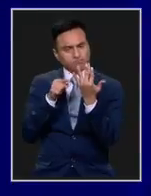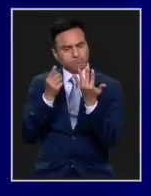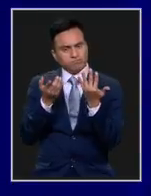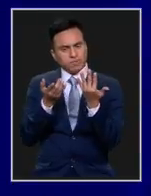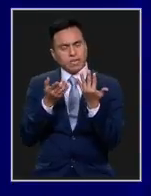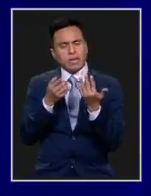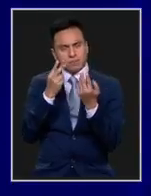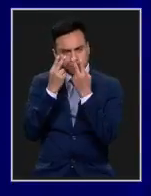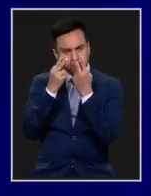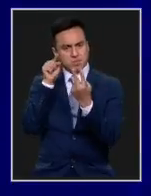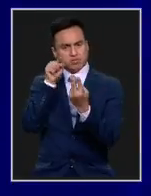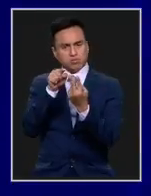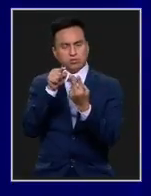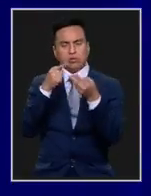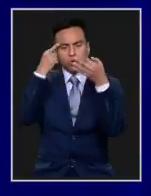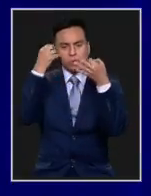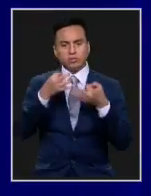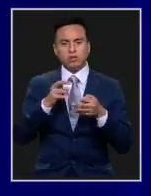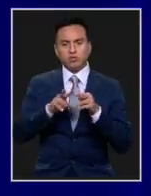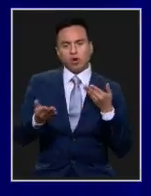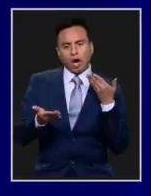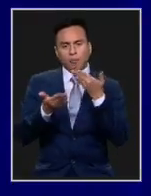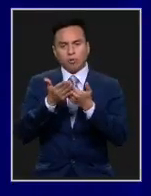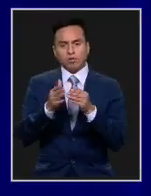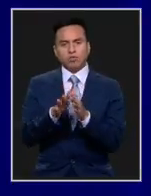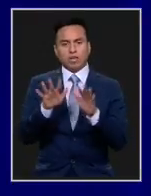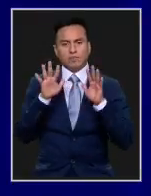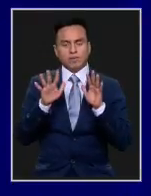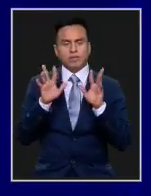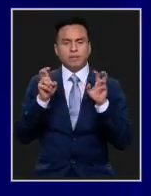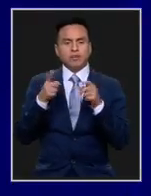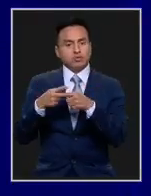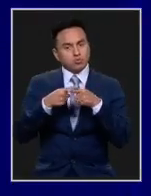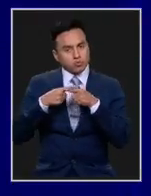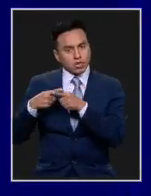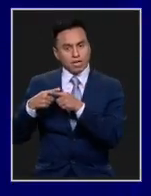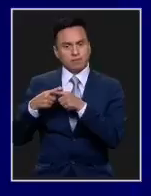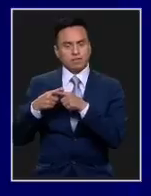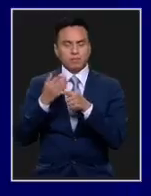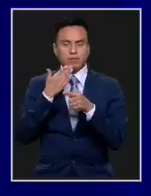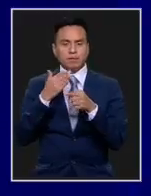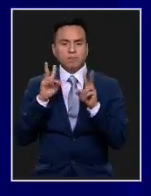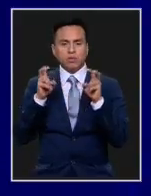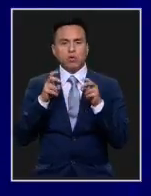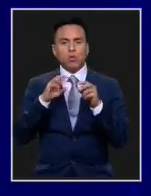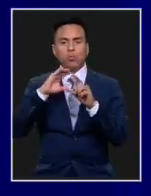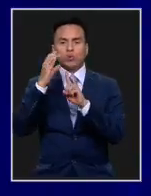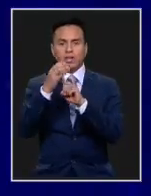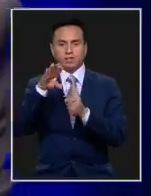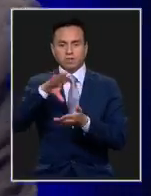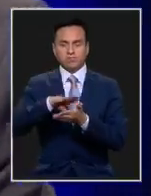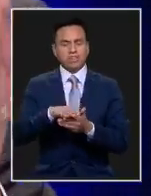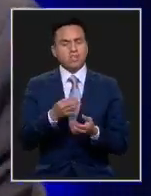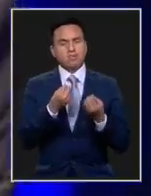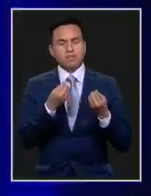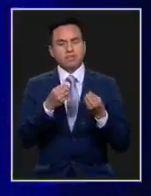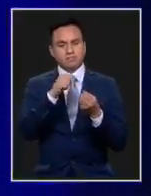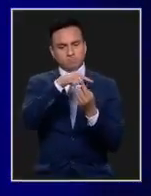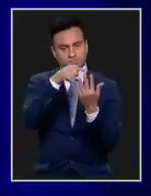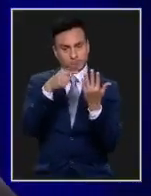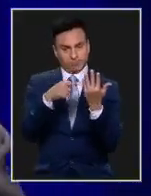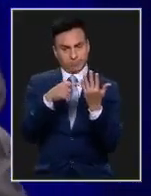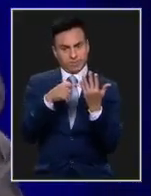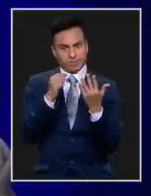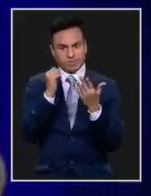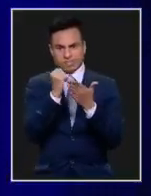me pareció y estoy convencido que han hecho un aporte notable tanto en el plano social como en el plano cultural al país eso hace que no pero estas personas de